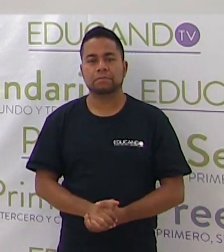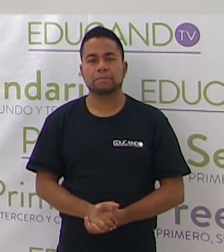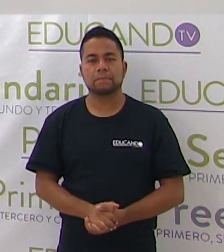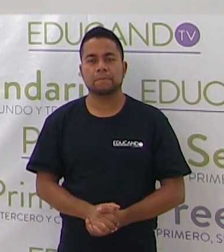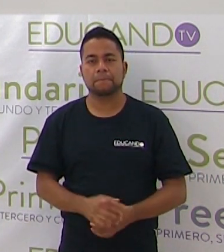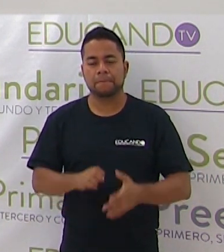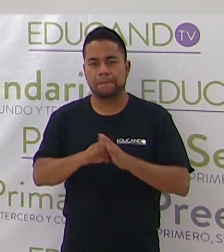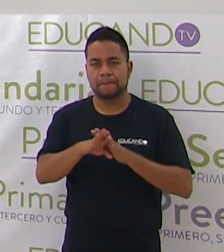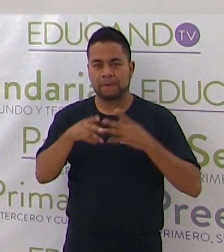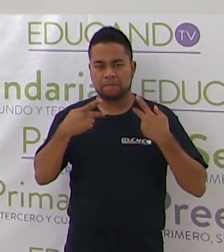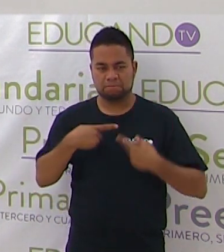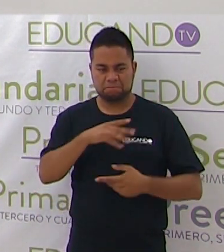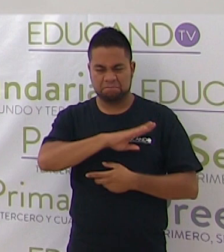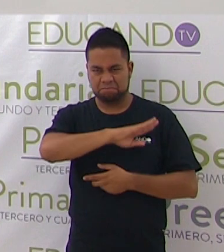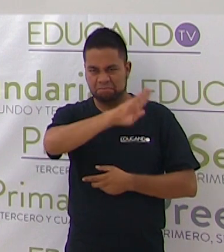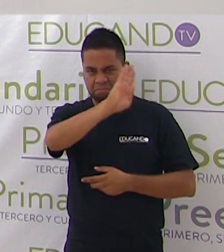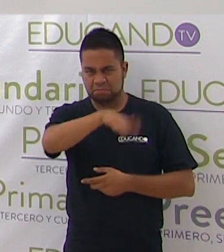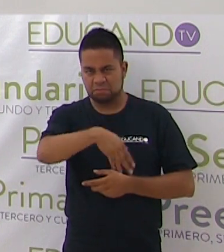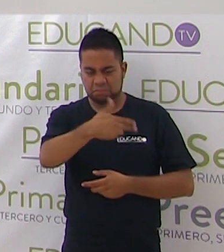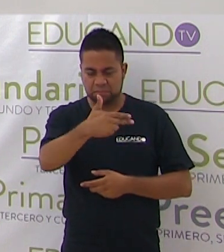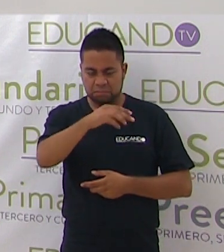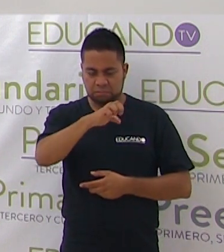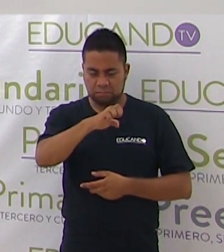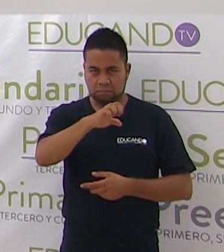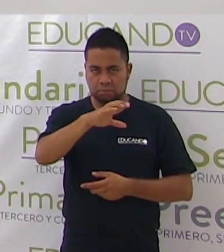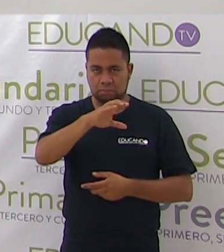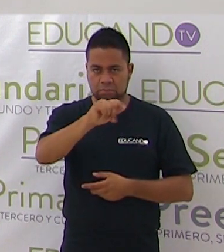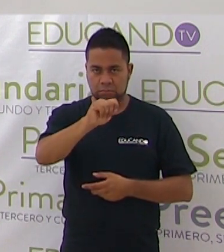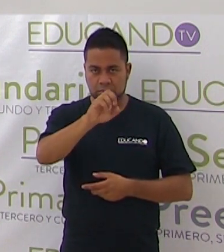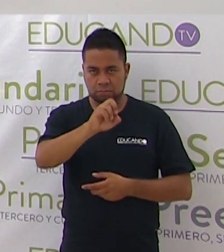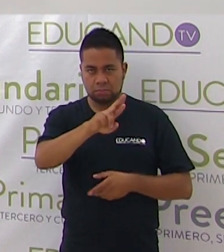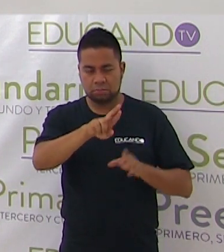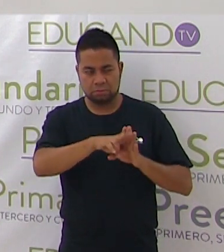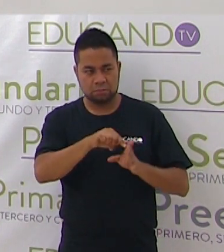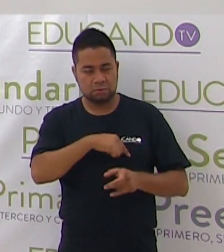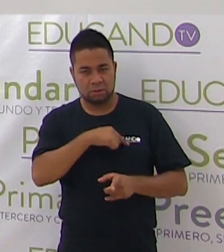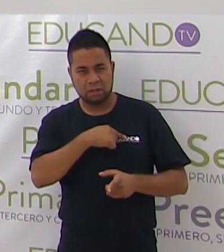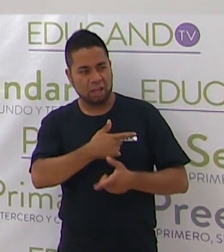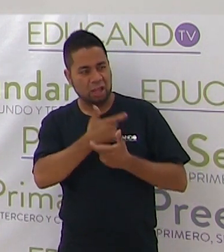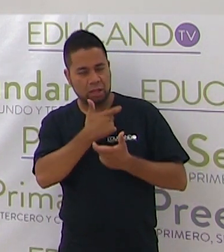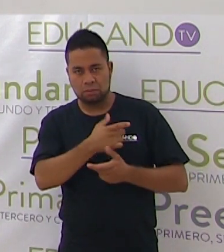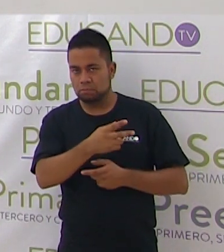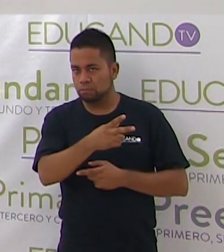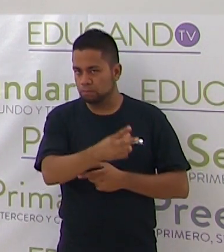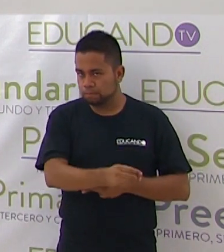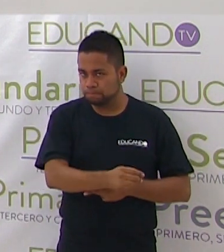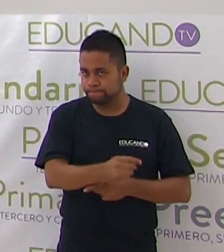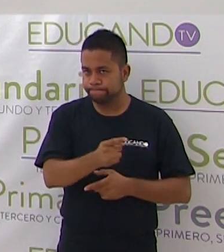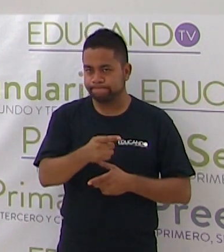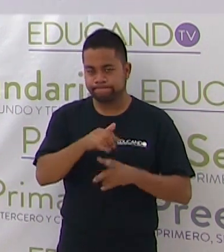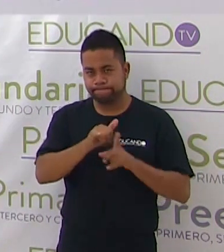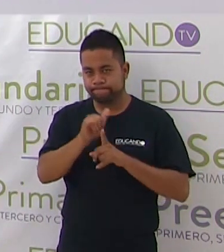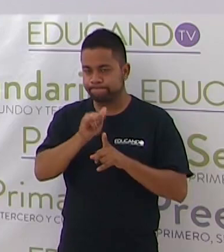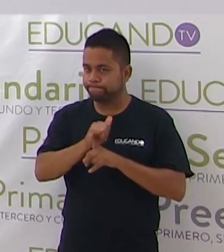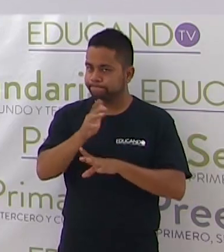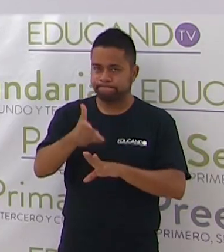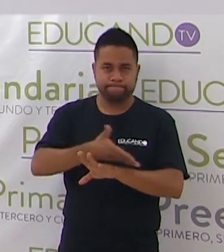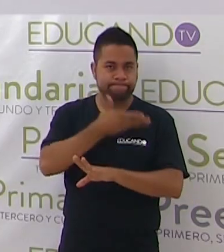esté la muerte de Héctor Alejandro Méndez Ramírez. Está en contra del bullying.